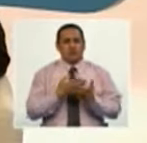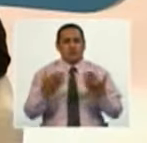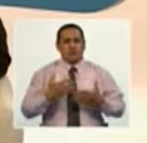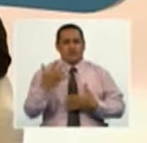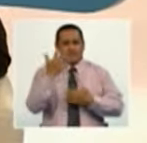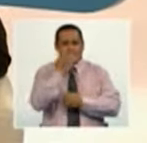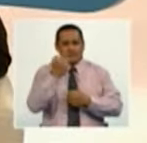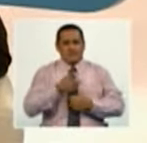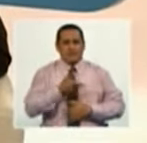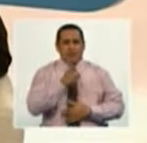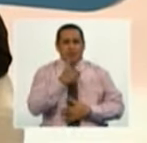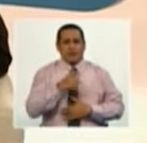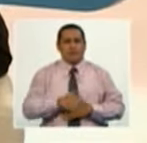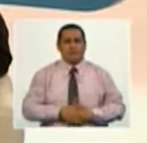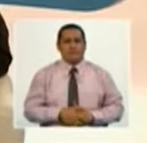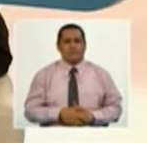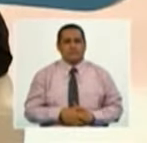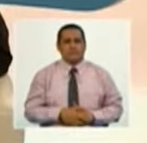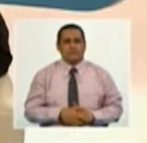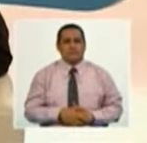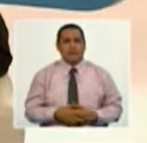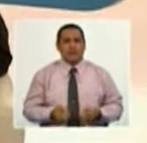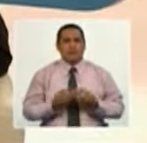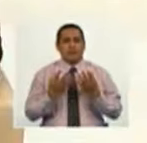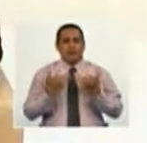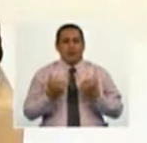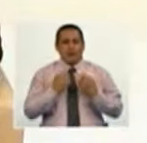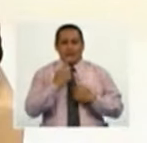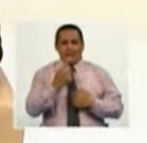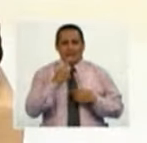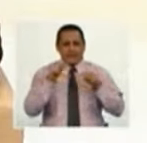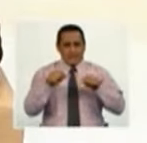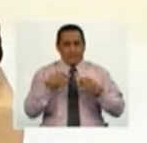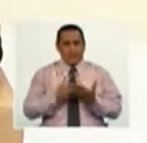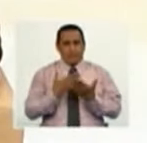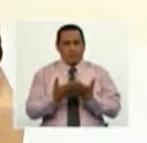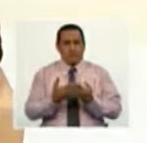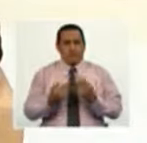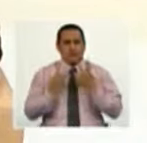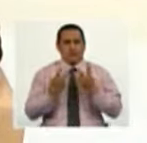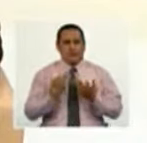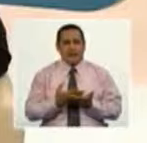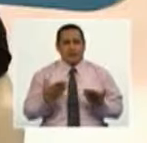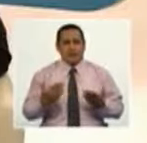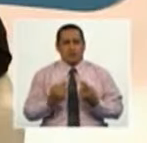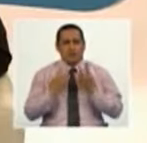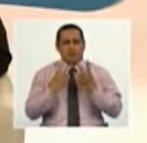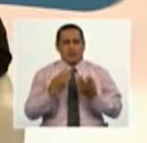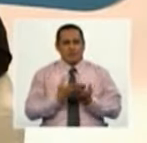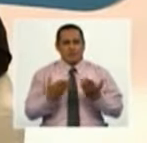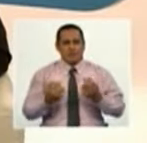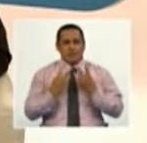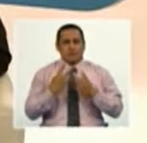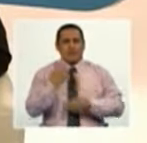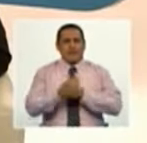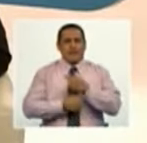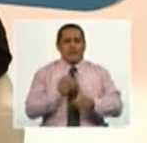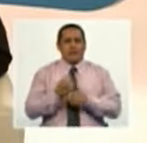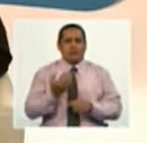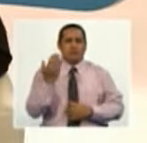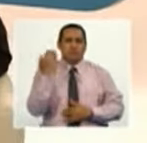San Martín, ¿no? De agua potable. Exactamente. La empresa de agua potable. Bueno, entonces ese es el hecho, ¿no? Ese es el caso, y este caso tiene lugar el